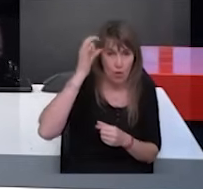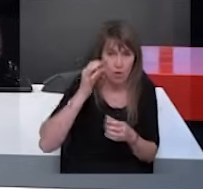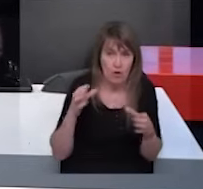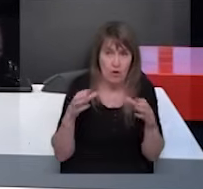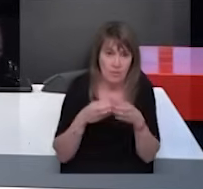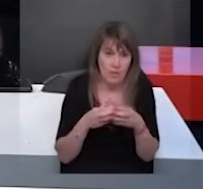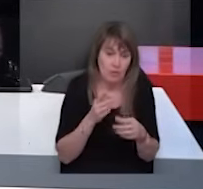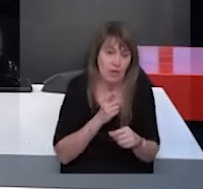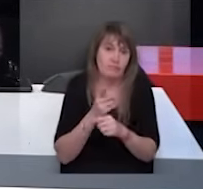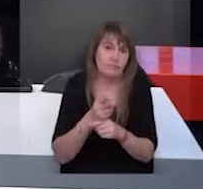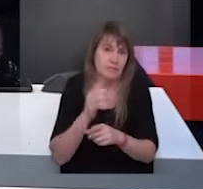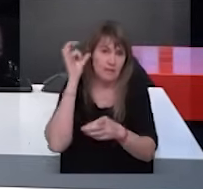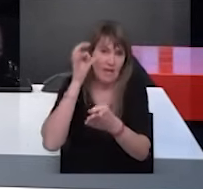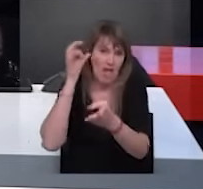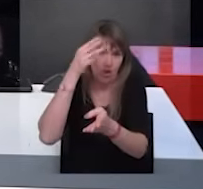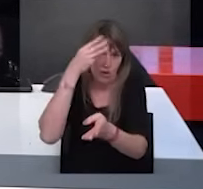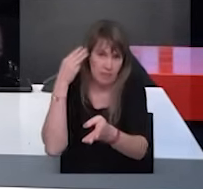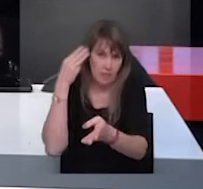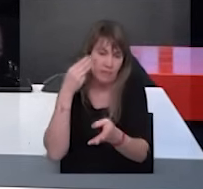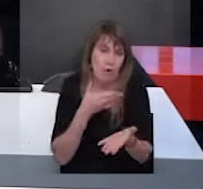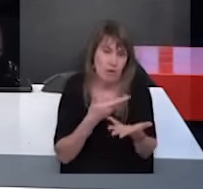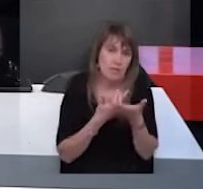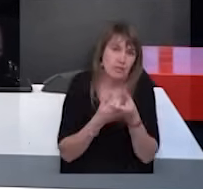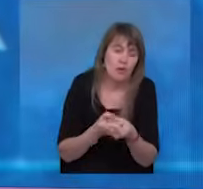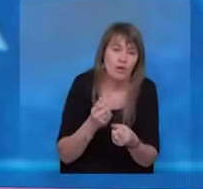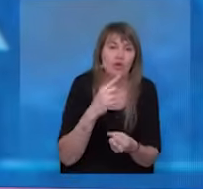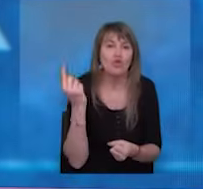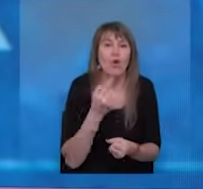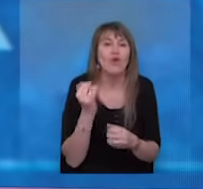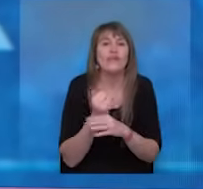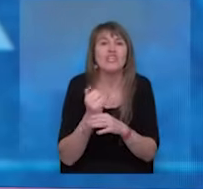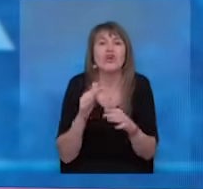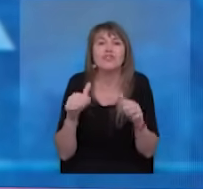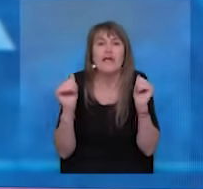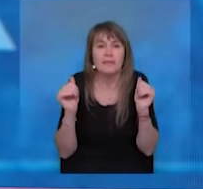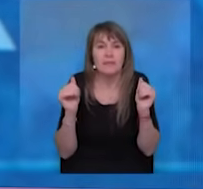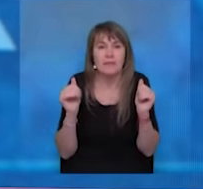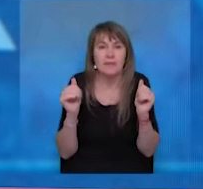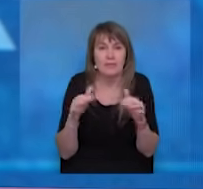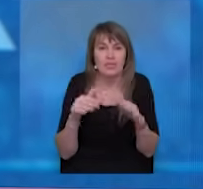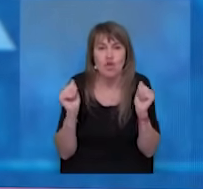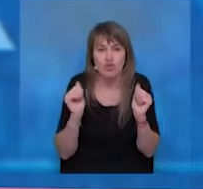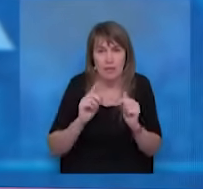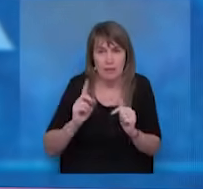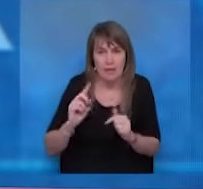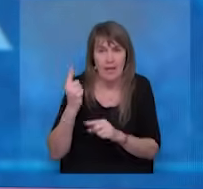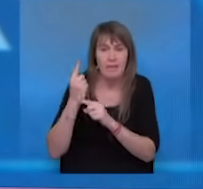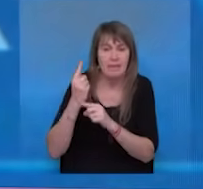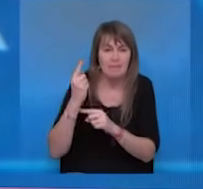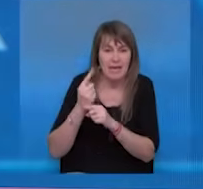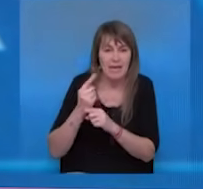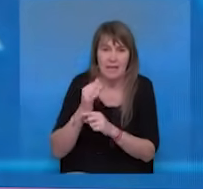partido no del que todos presumían inocencia ante la primera acusación de la que fue objeto